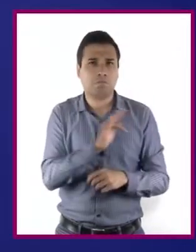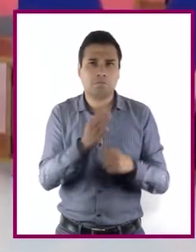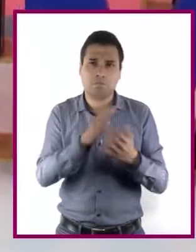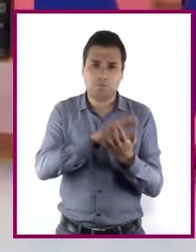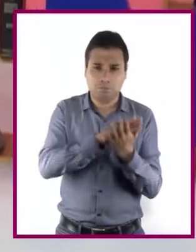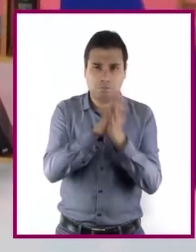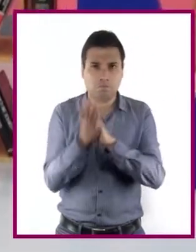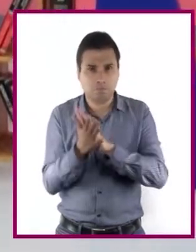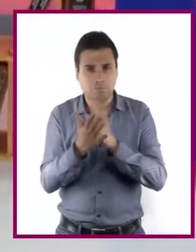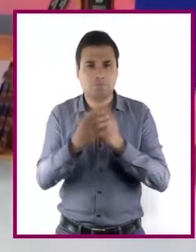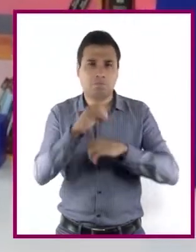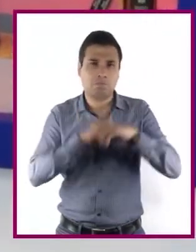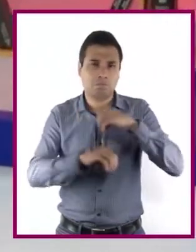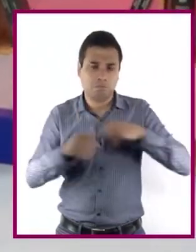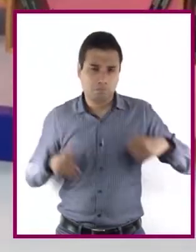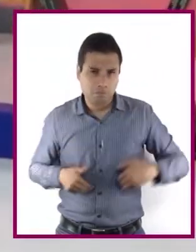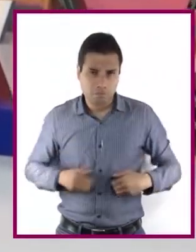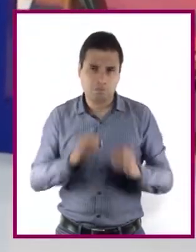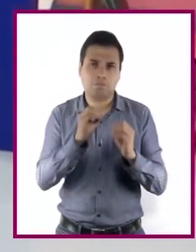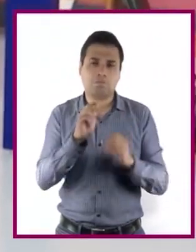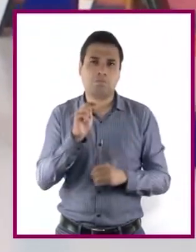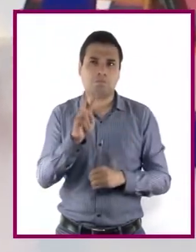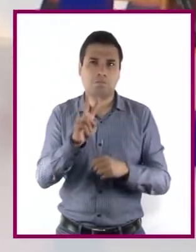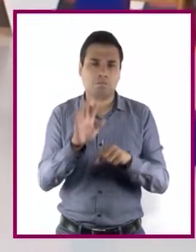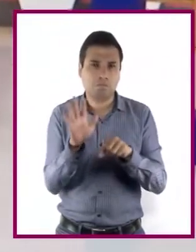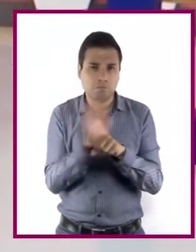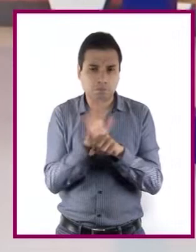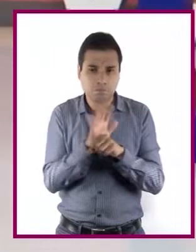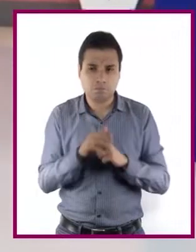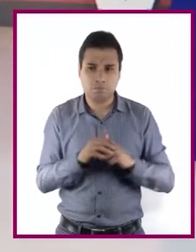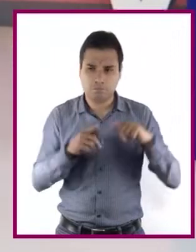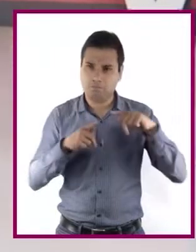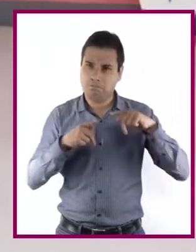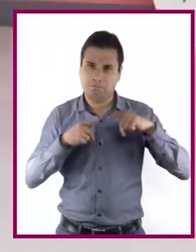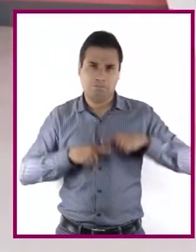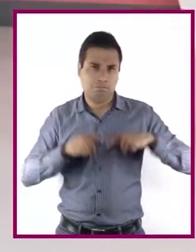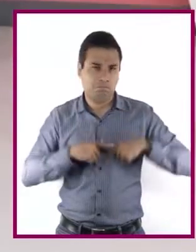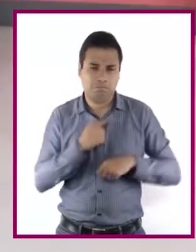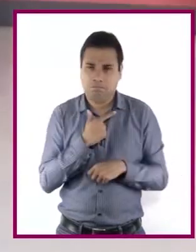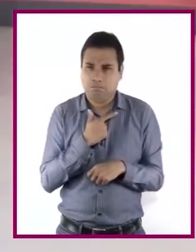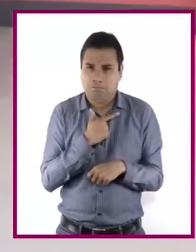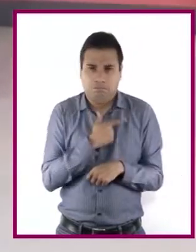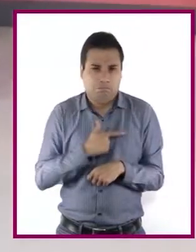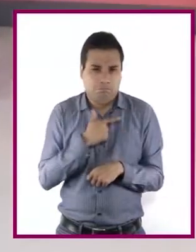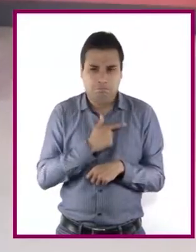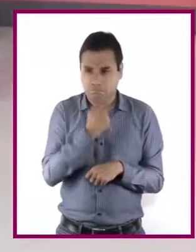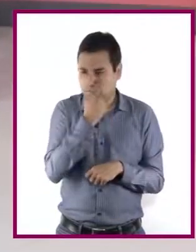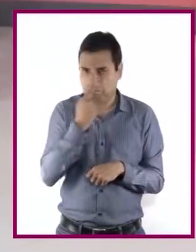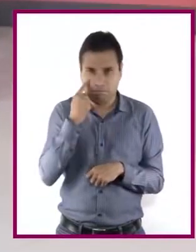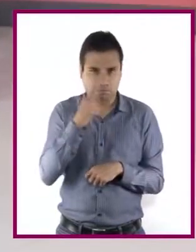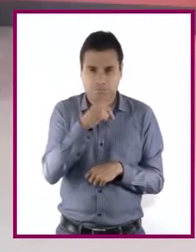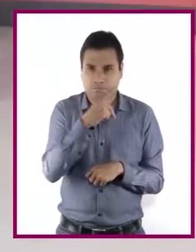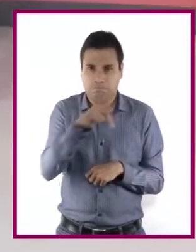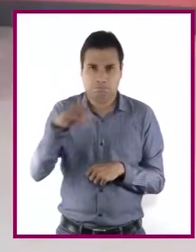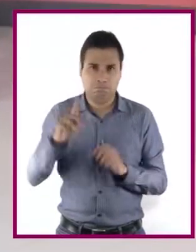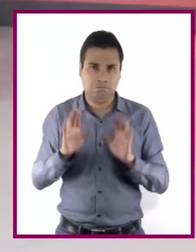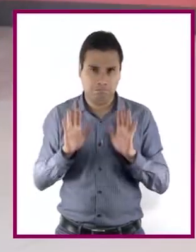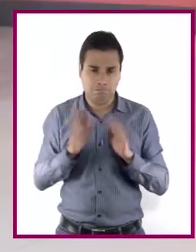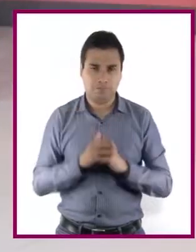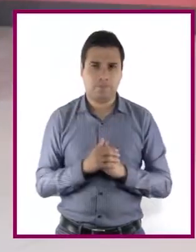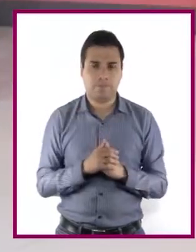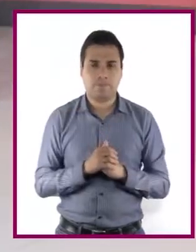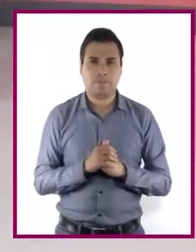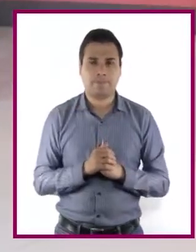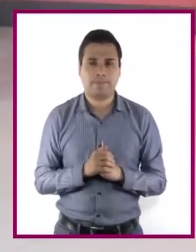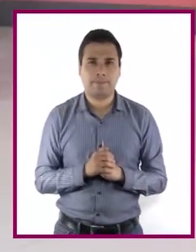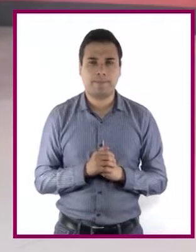televisión. Efectivamente, como se dice, en gustos se rompen géneros. Todos tenemos un género favorito y la adaptación favorece